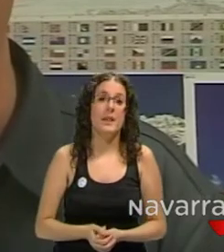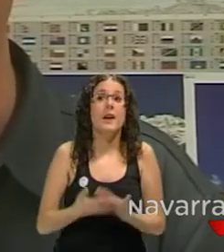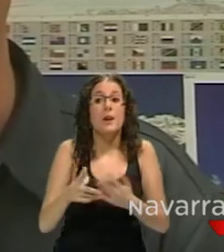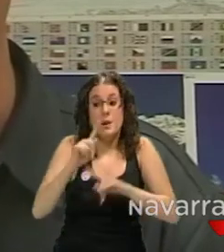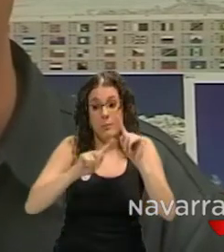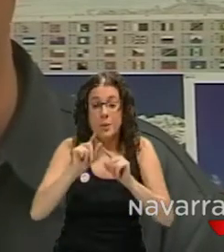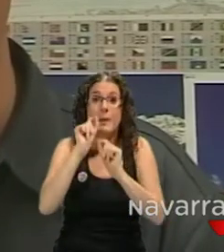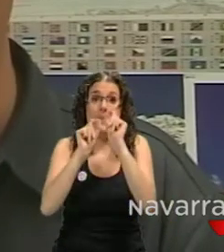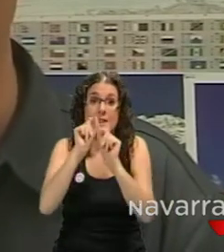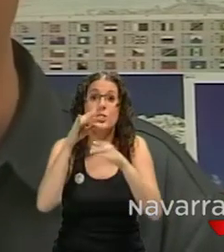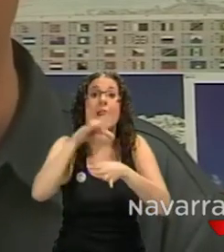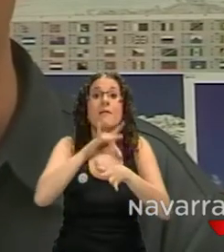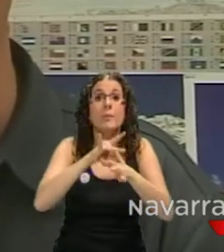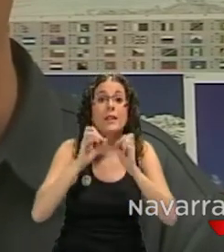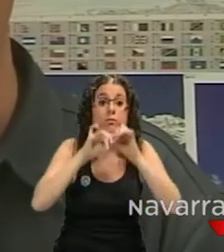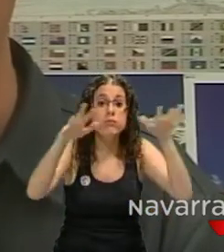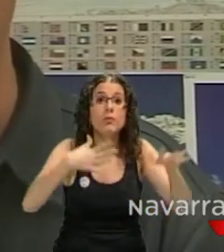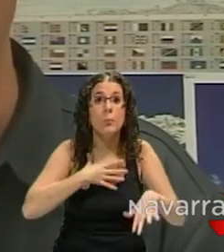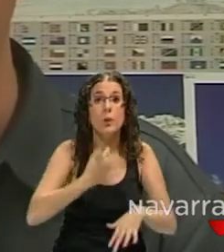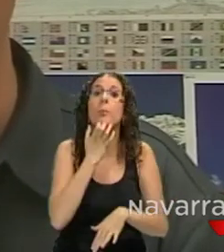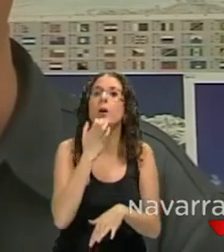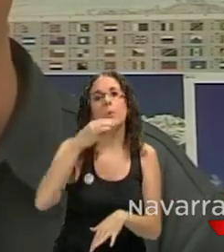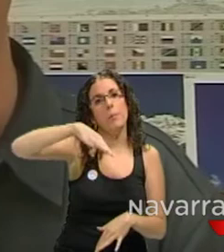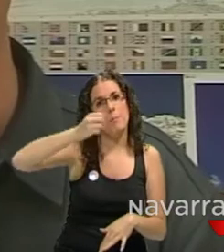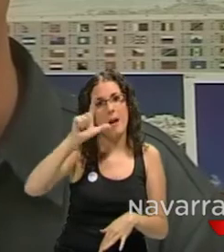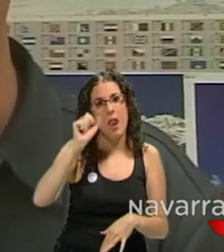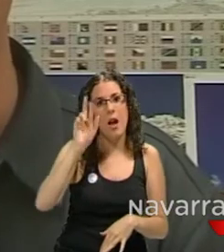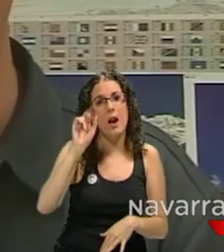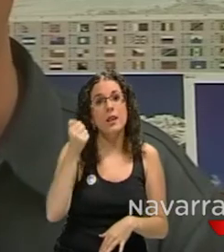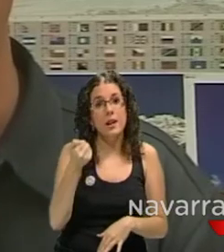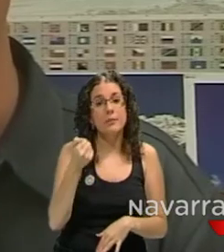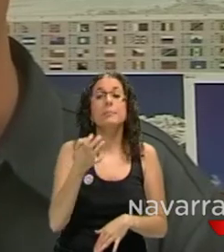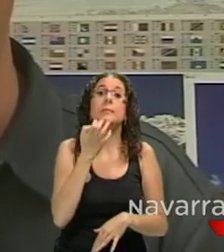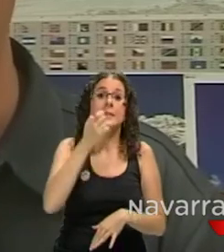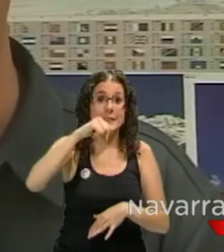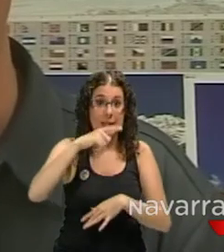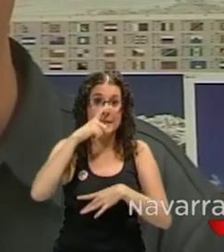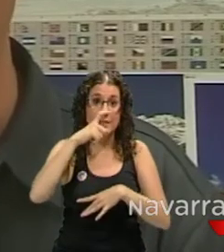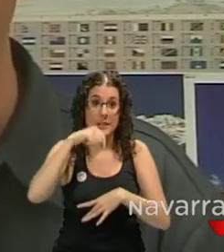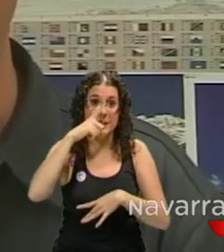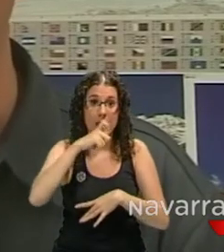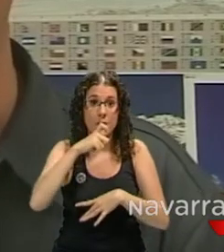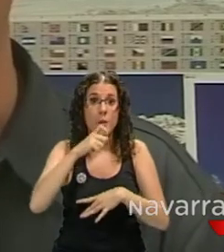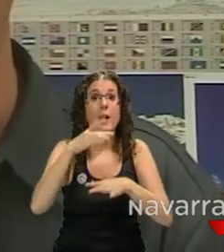enfermedades. Una de ellas es la malaria, hay otras muchas. Este año ha aumentado mucho el dengue en algunos países del sudeste